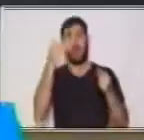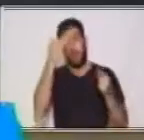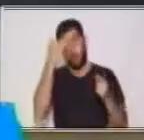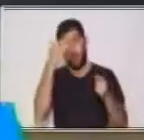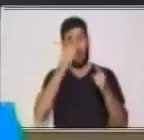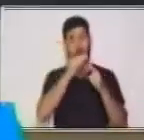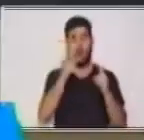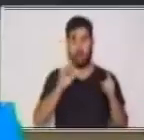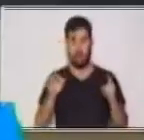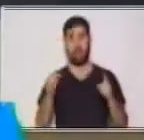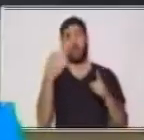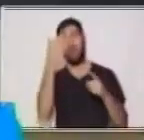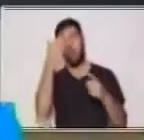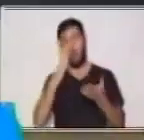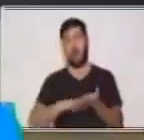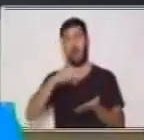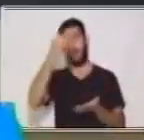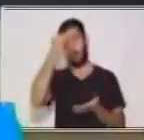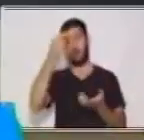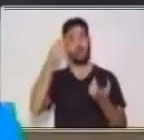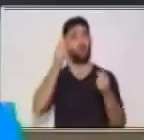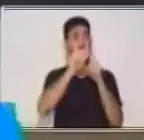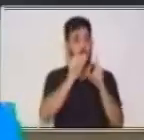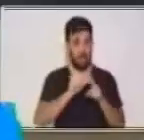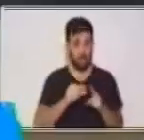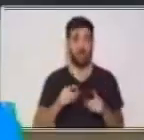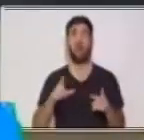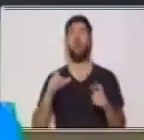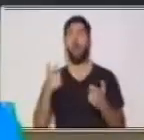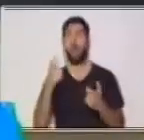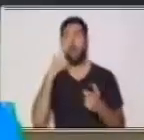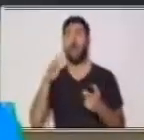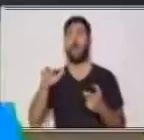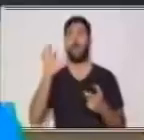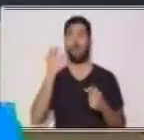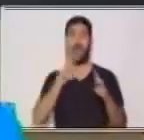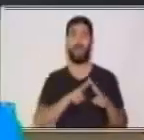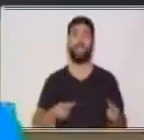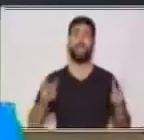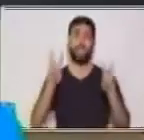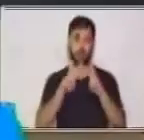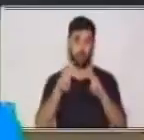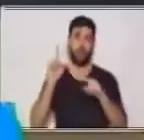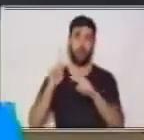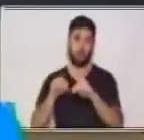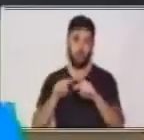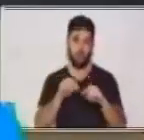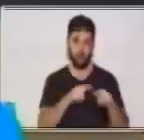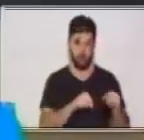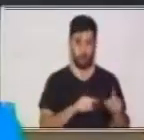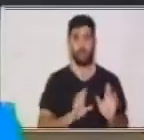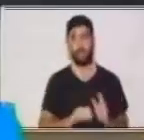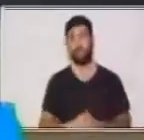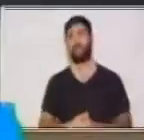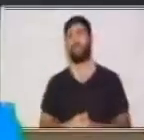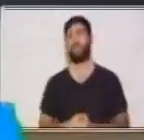definiciones para conocer rápidamente los valores de los ángulos que puede tener en